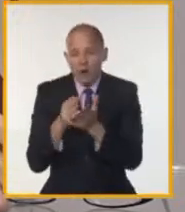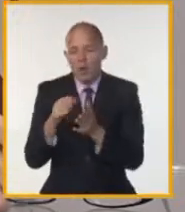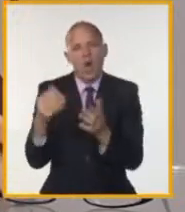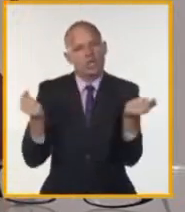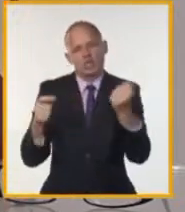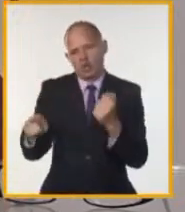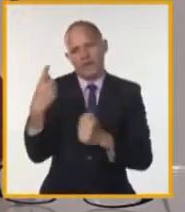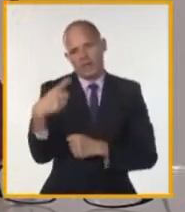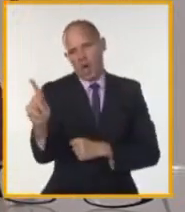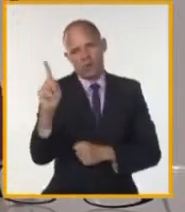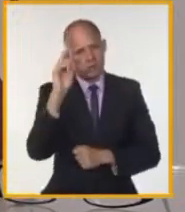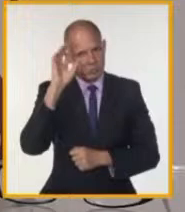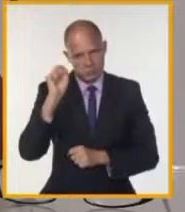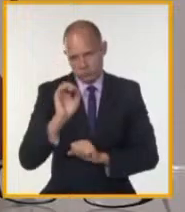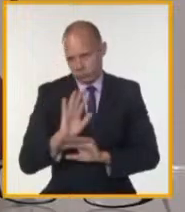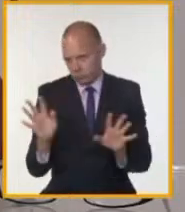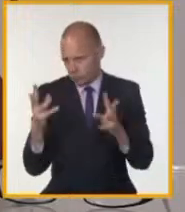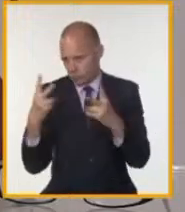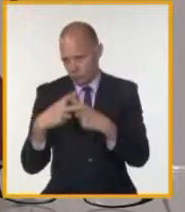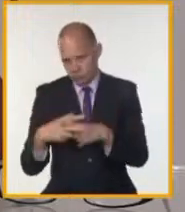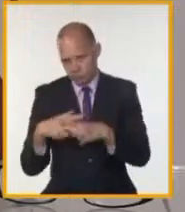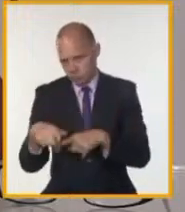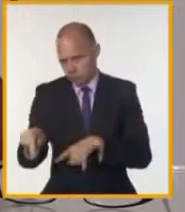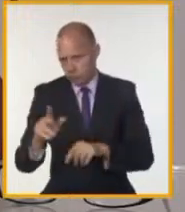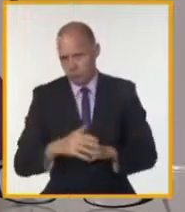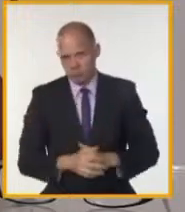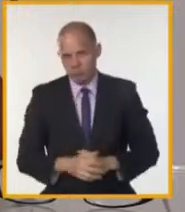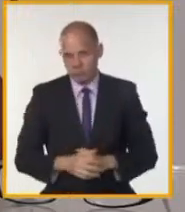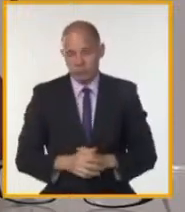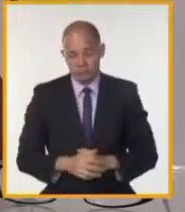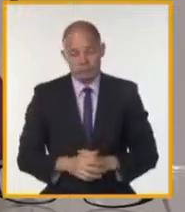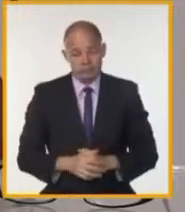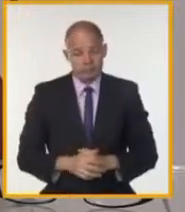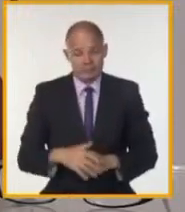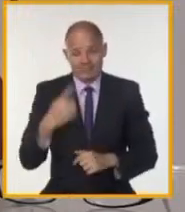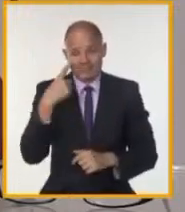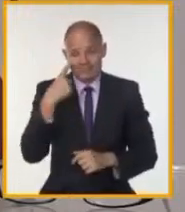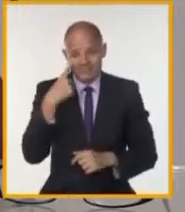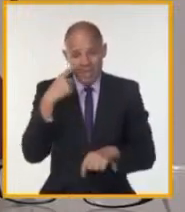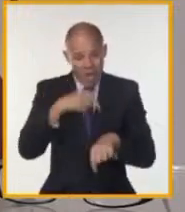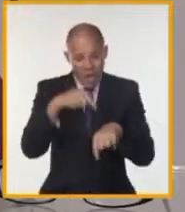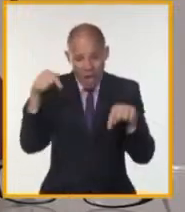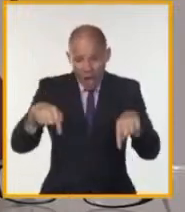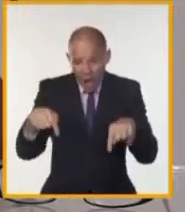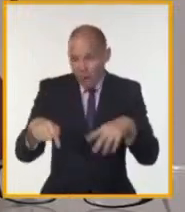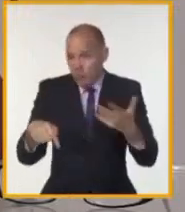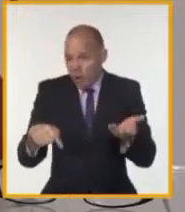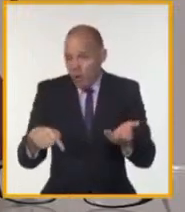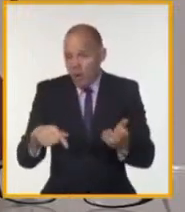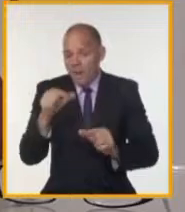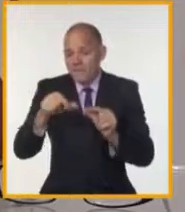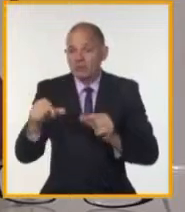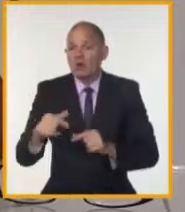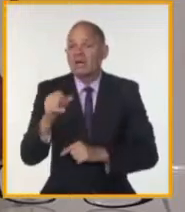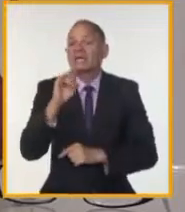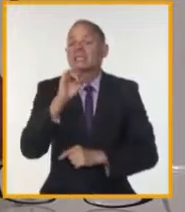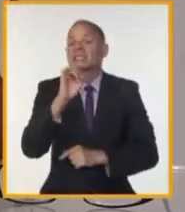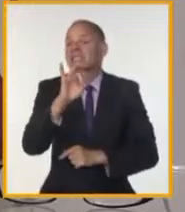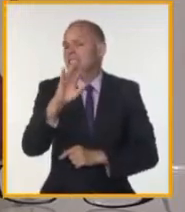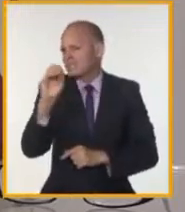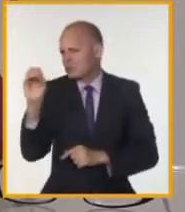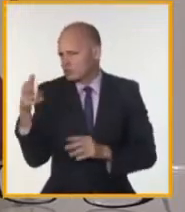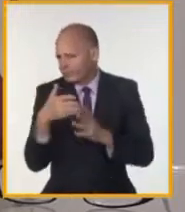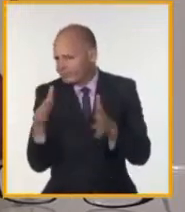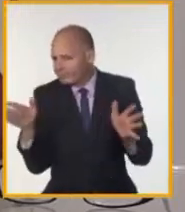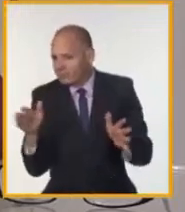tanto para el personal administrativo. Personal administrativo, que le digo que hoy tenemos 723 personas administrativas para más de